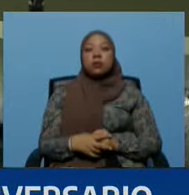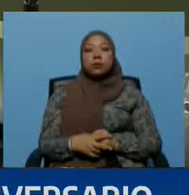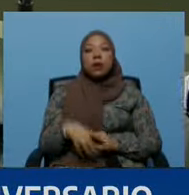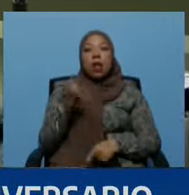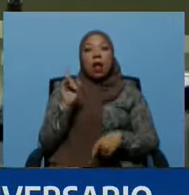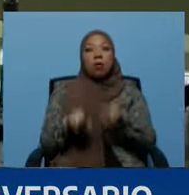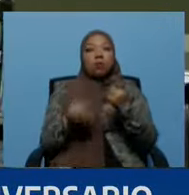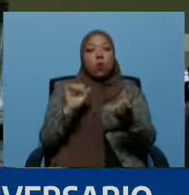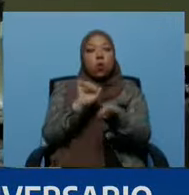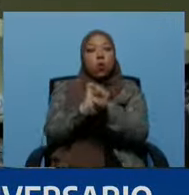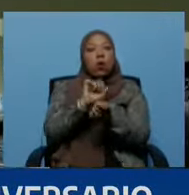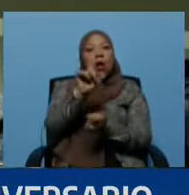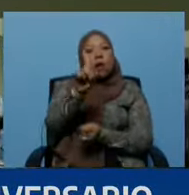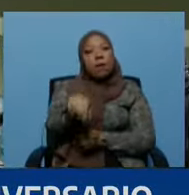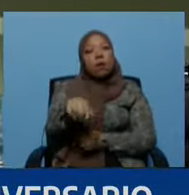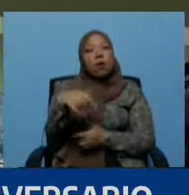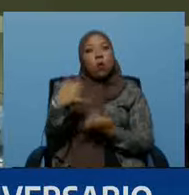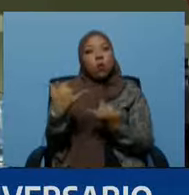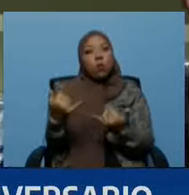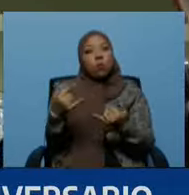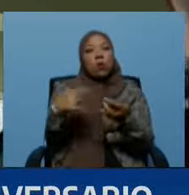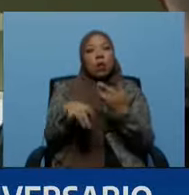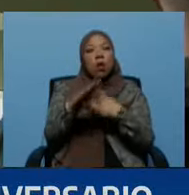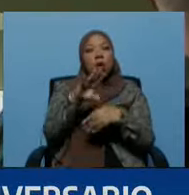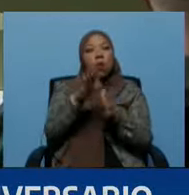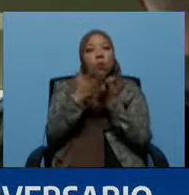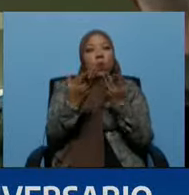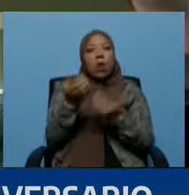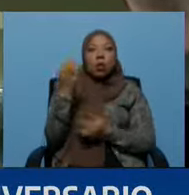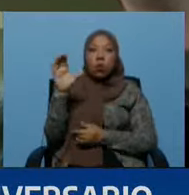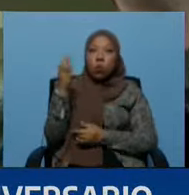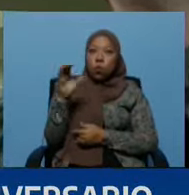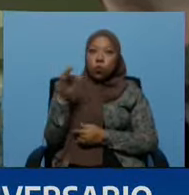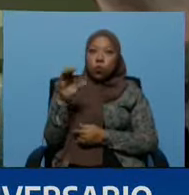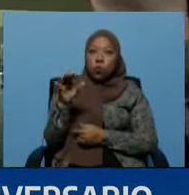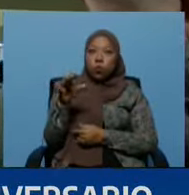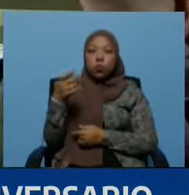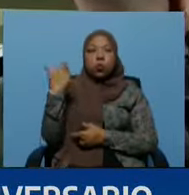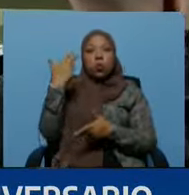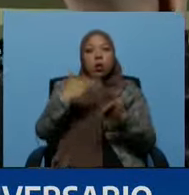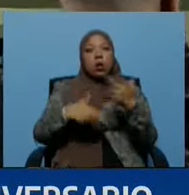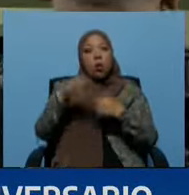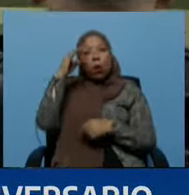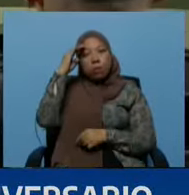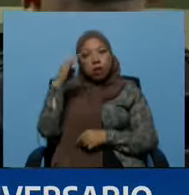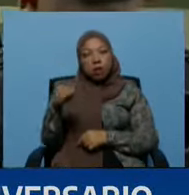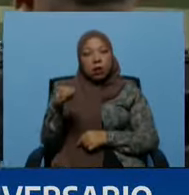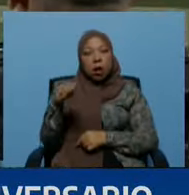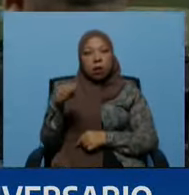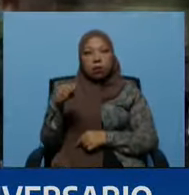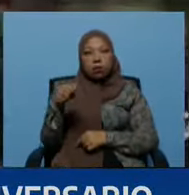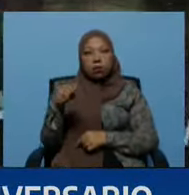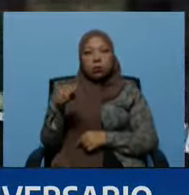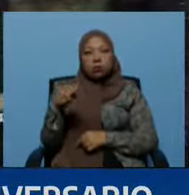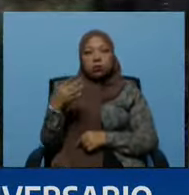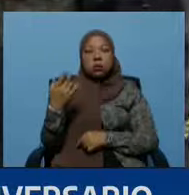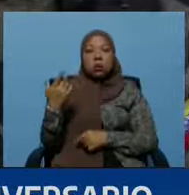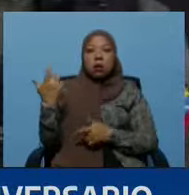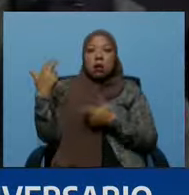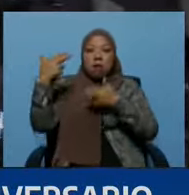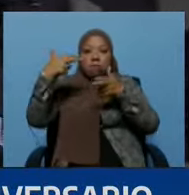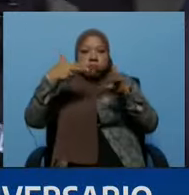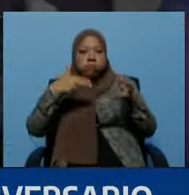Habían captado un mayor que se pasó para Cúcuta, a unos tenientes, a un capitán, que se le